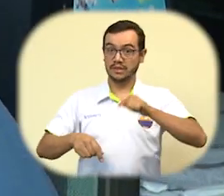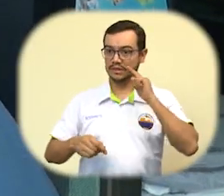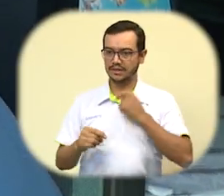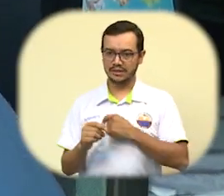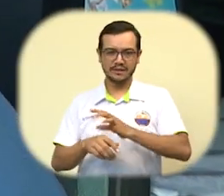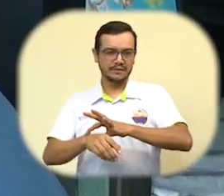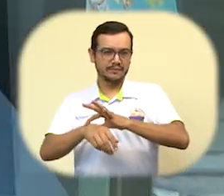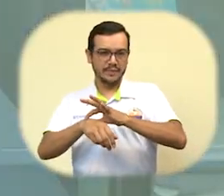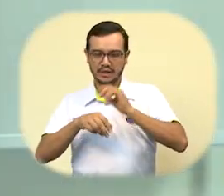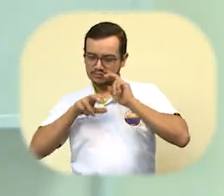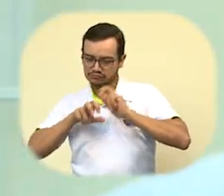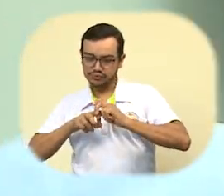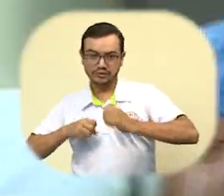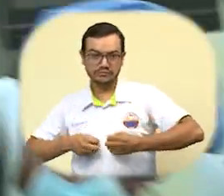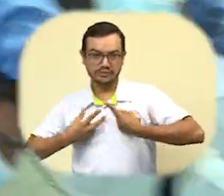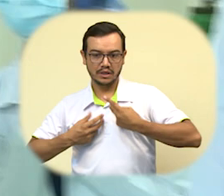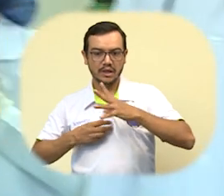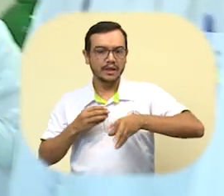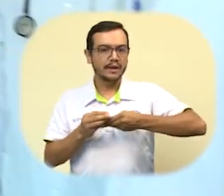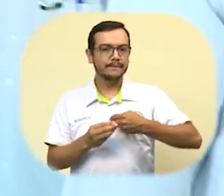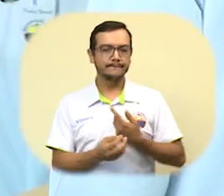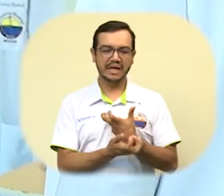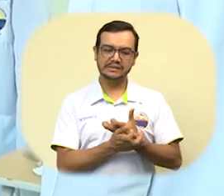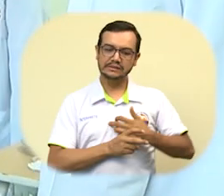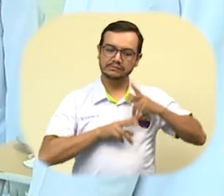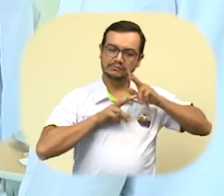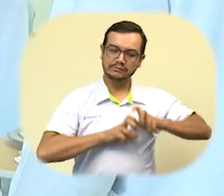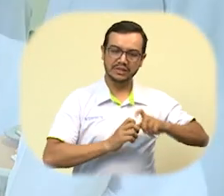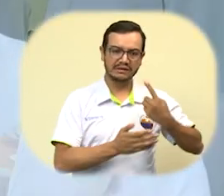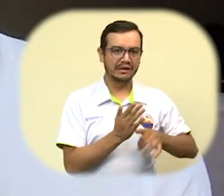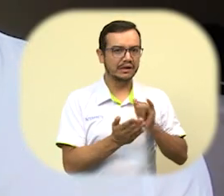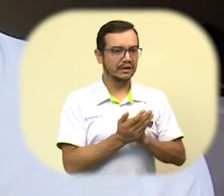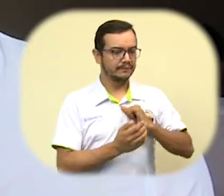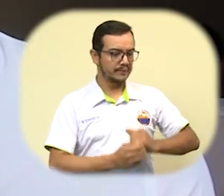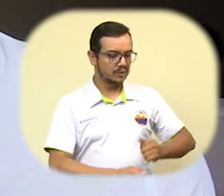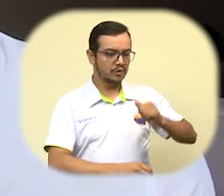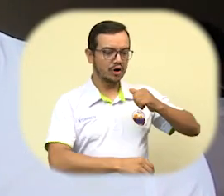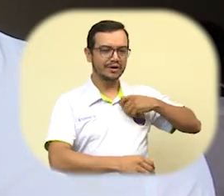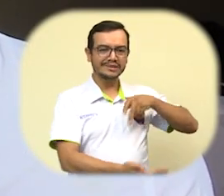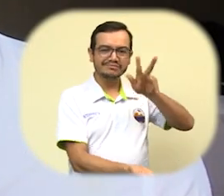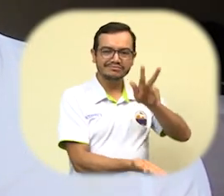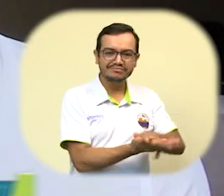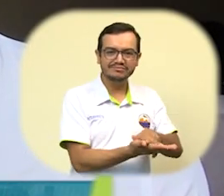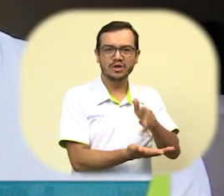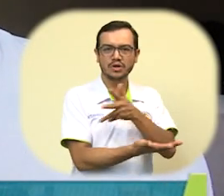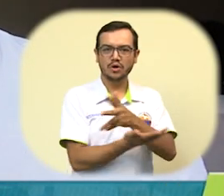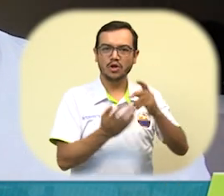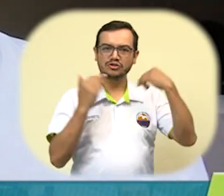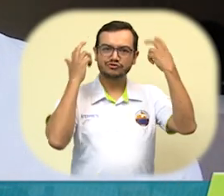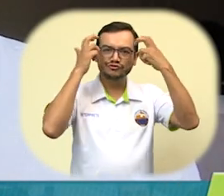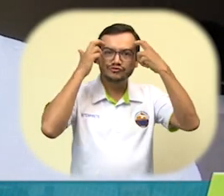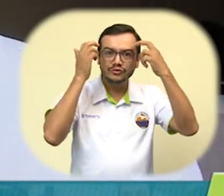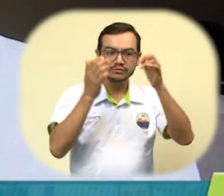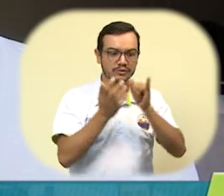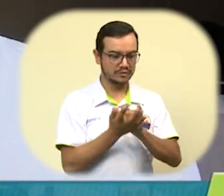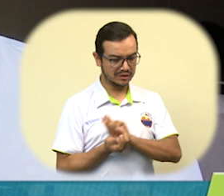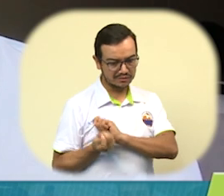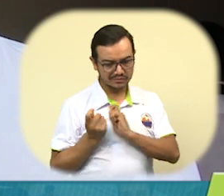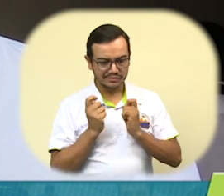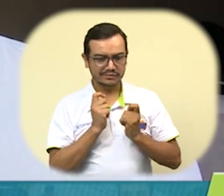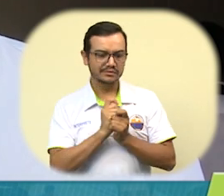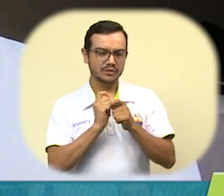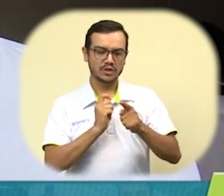la biomedicina, de la ciencia, ligada al desarrollo de patentes, de conocimiento, que transformen